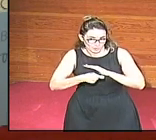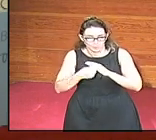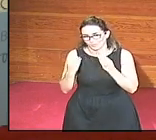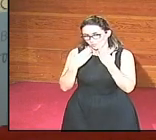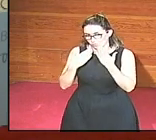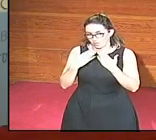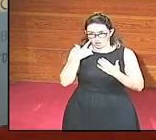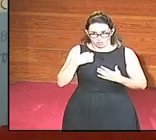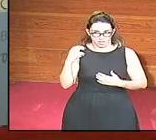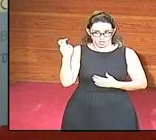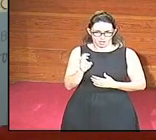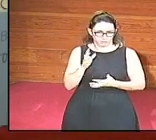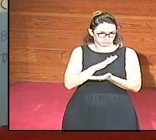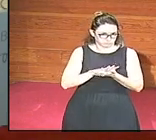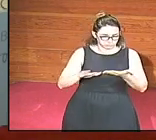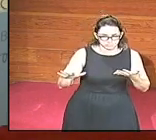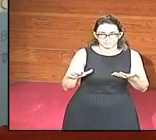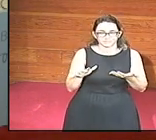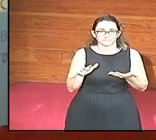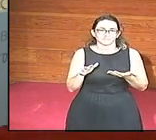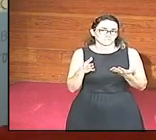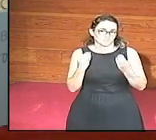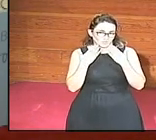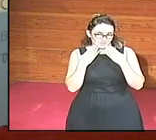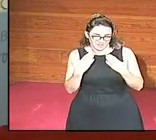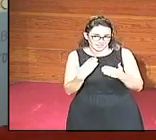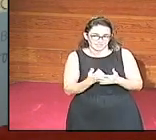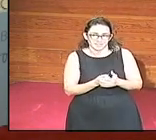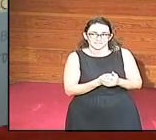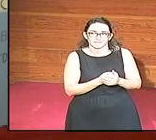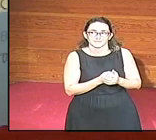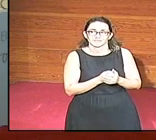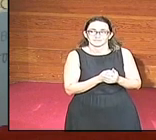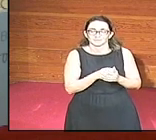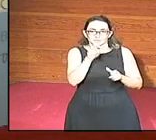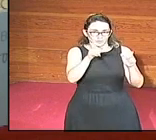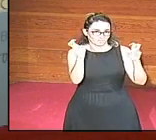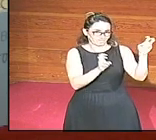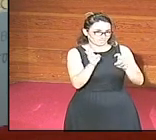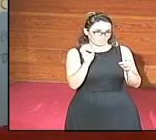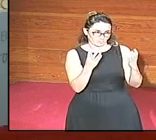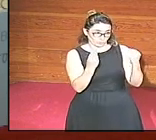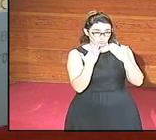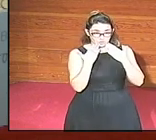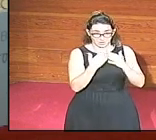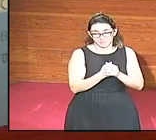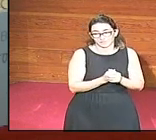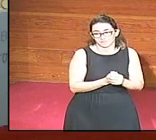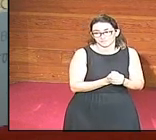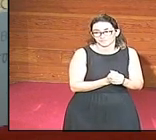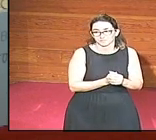no venía y siempre es muy agradable. Muchas gracias a todos los que habéis venido aquí. A mí